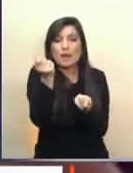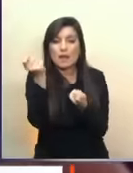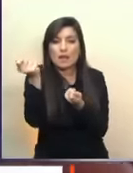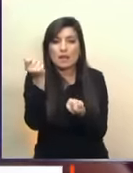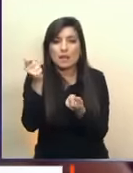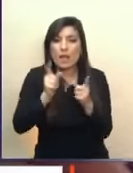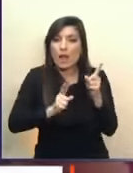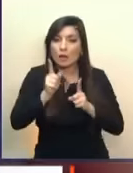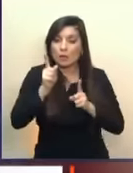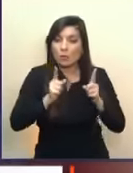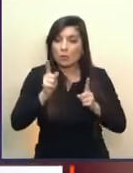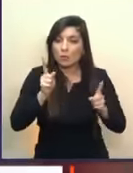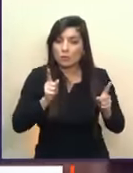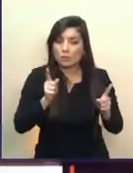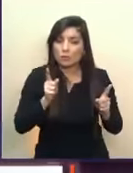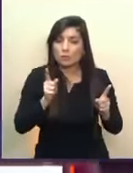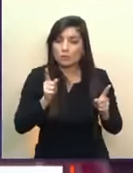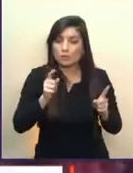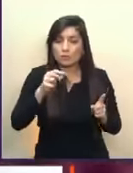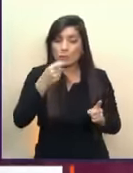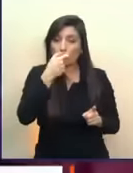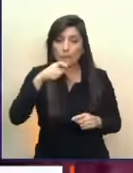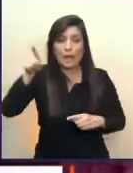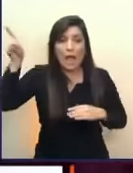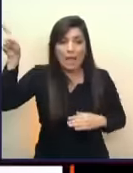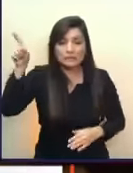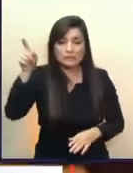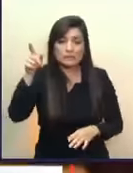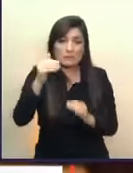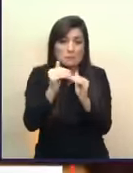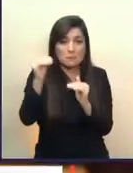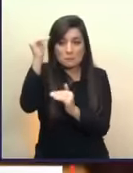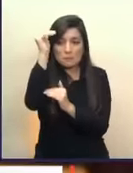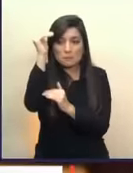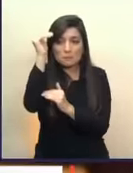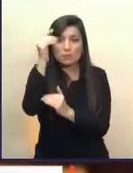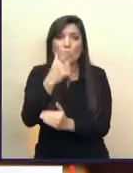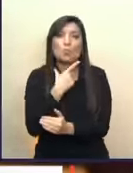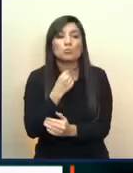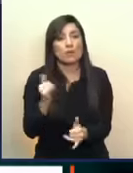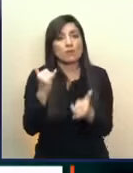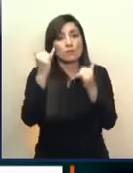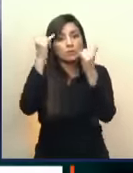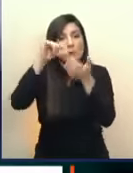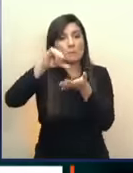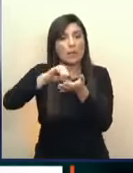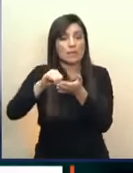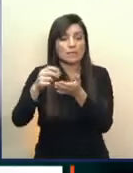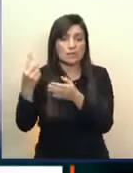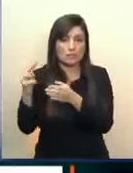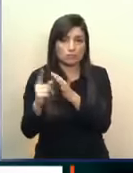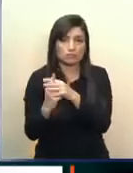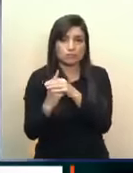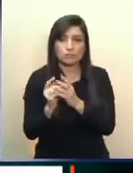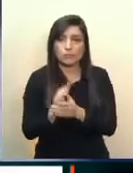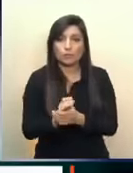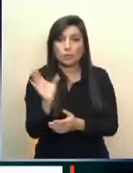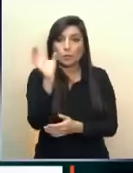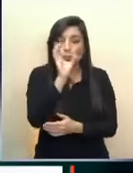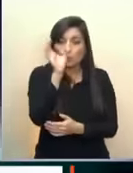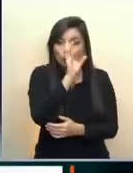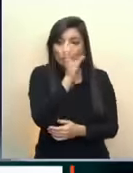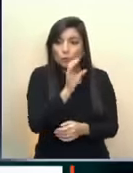algunos nazis, en particular la jerarquía, gustaba de disfrutar en su país de origen. Turísticamente creo que hasta nos conviene, si